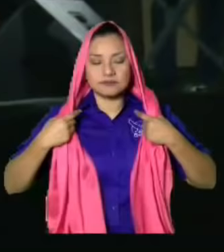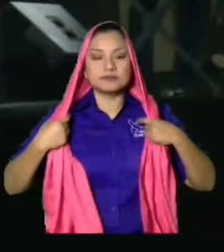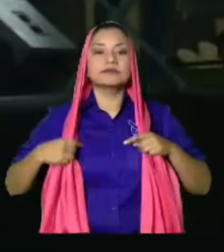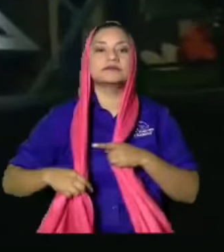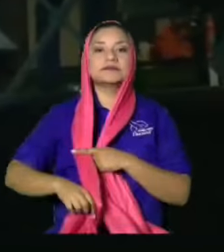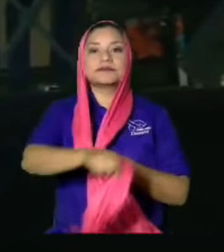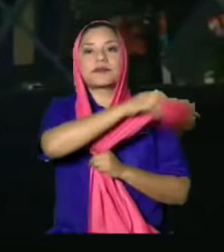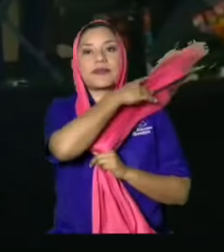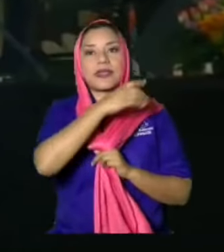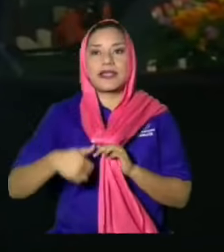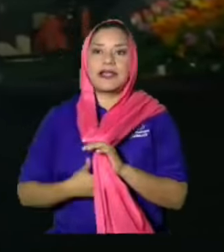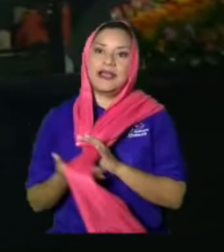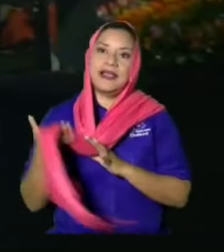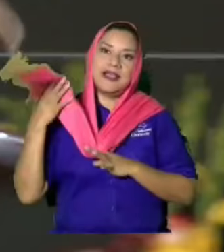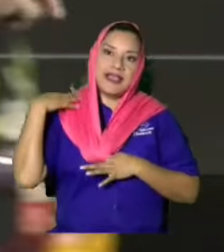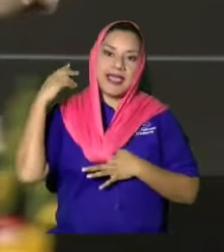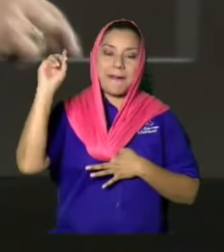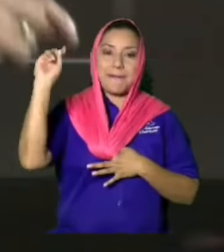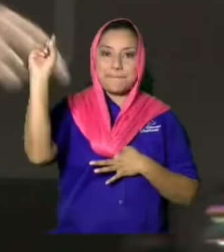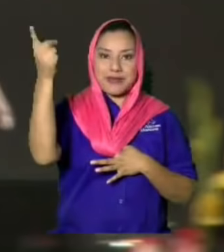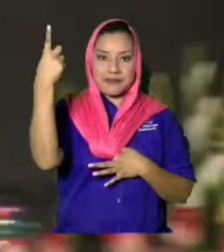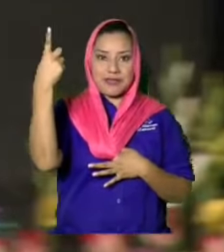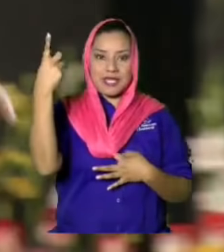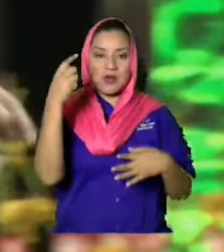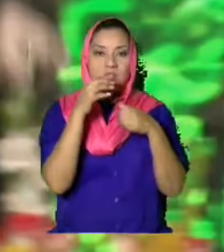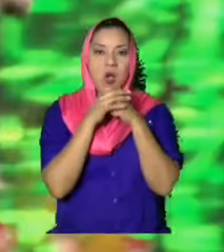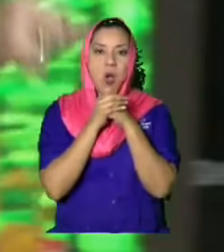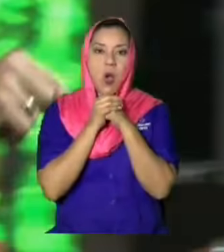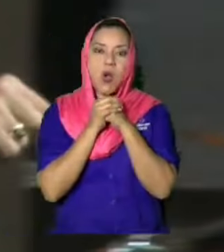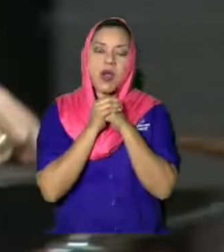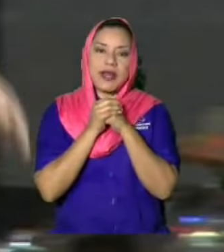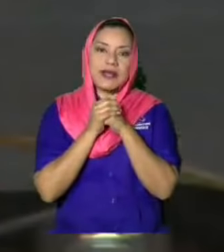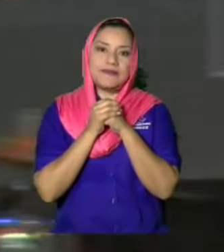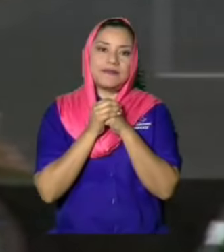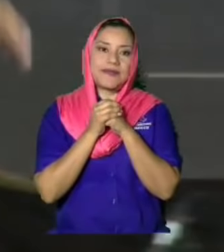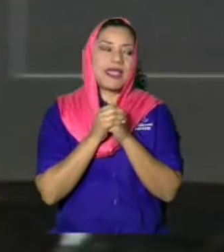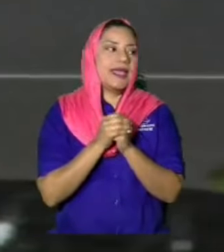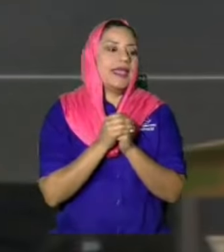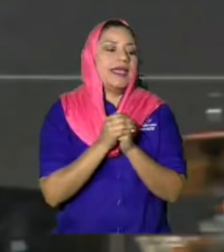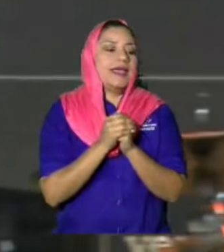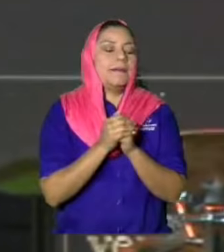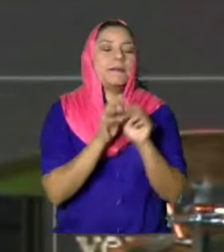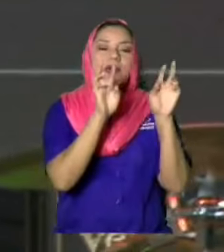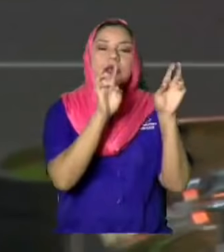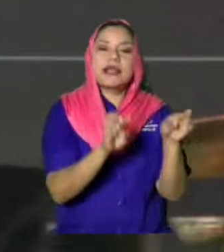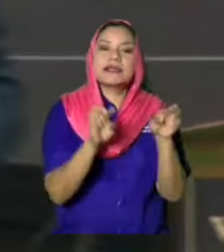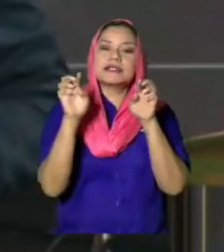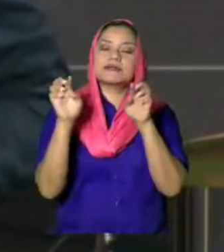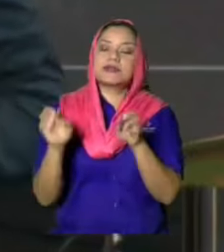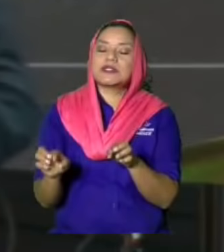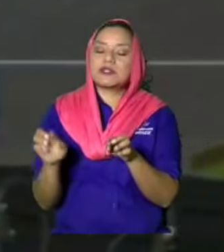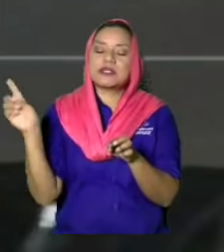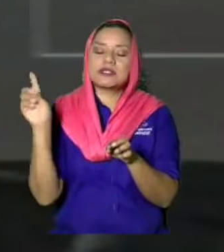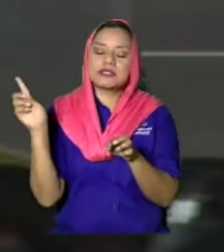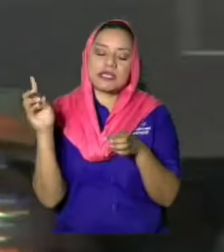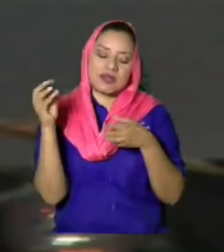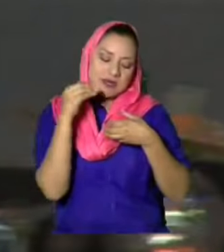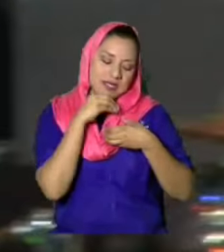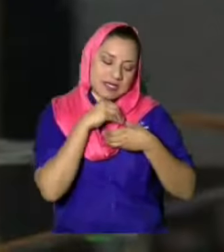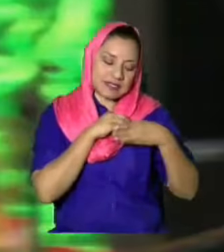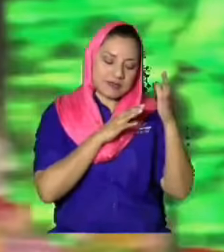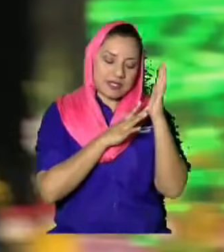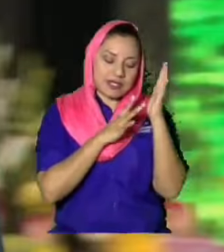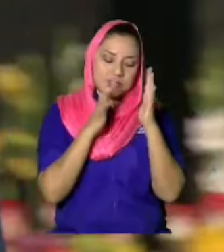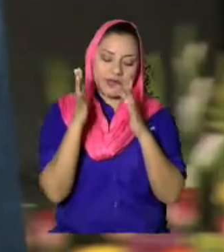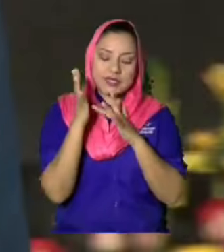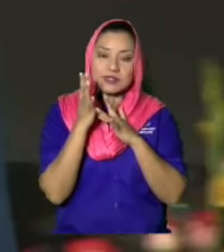conocen al Señor, y que hoy el Señor los tiene acá y los trajo porque es para ellos, es para ellos, es para ellos